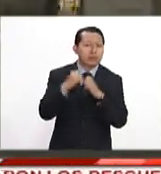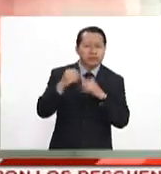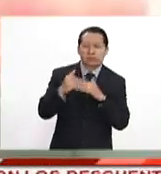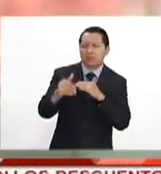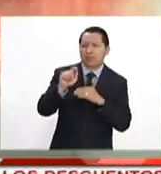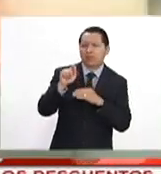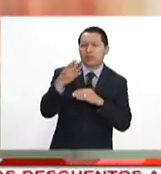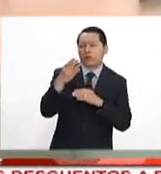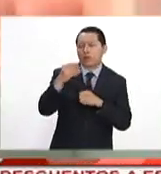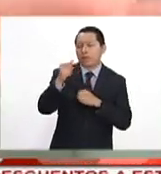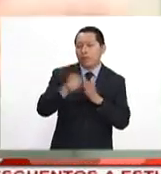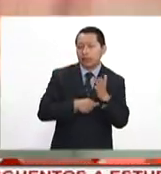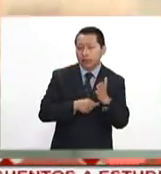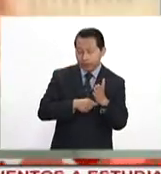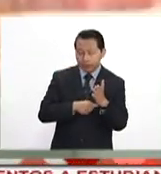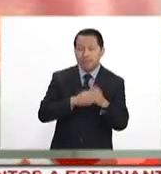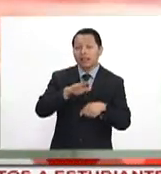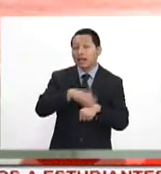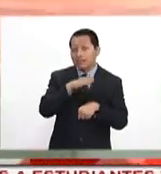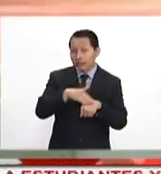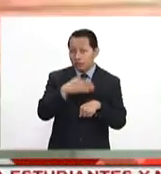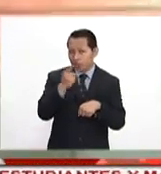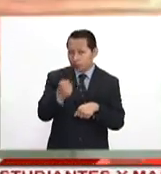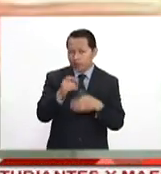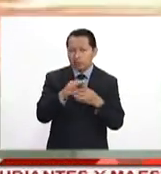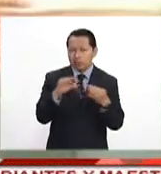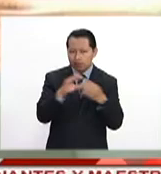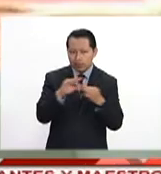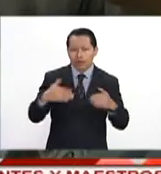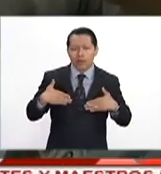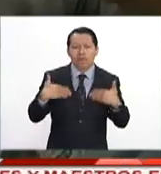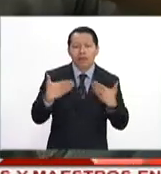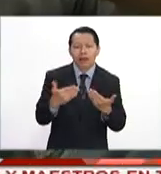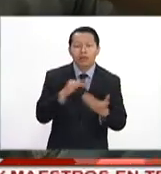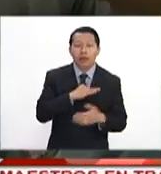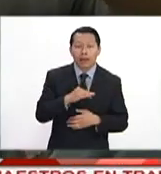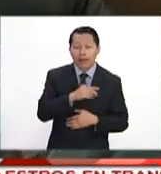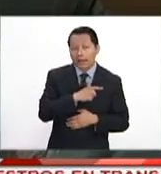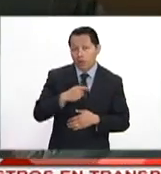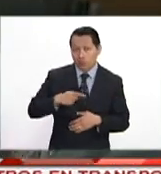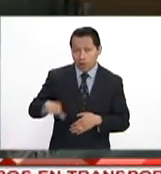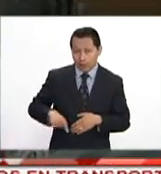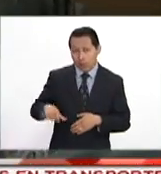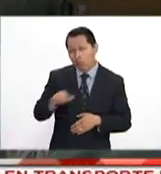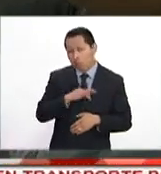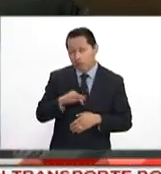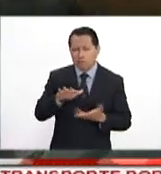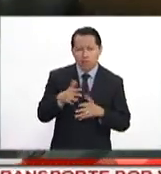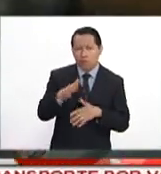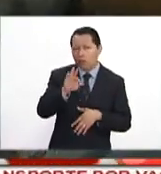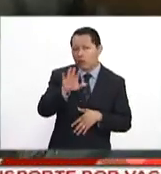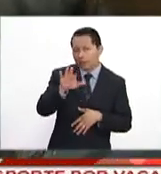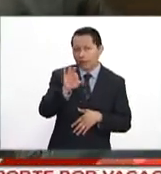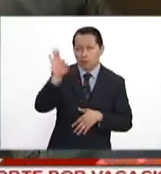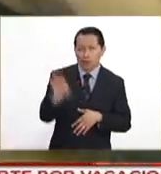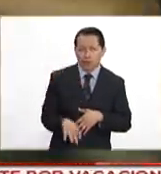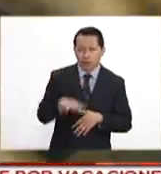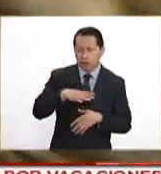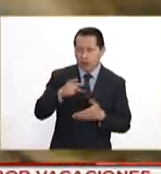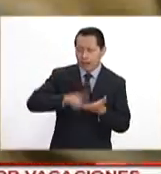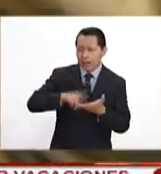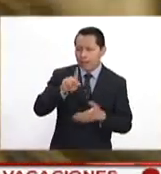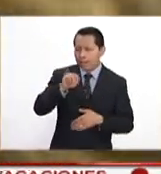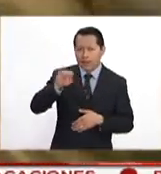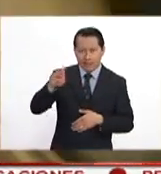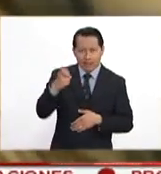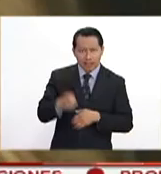próximos 24 meses. La calificadora confió en que el nivel de deuda del gobierno oscile en torno a 45% del Producto Interno